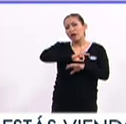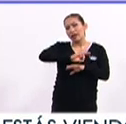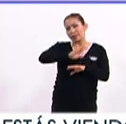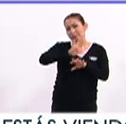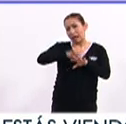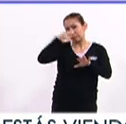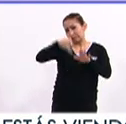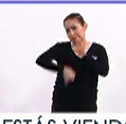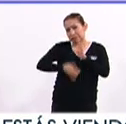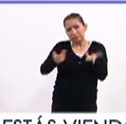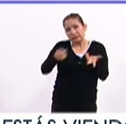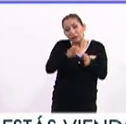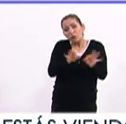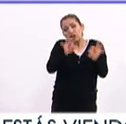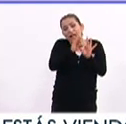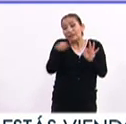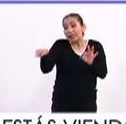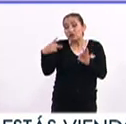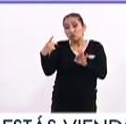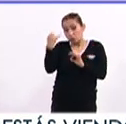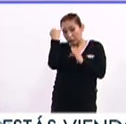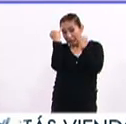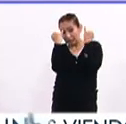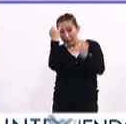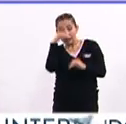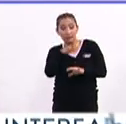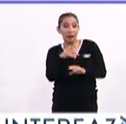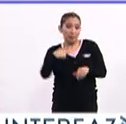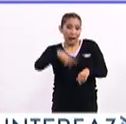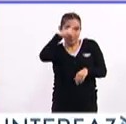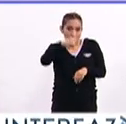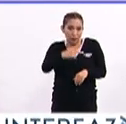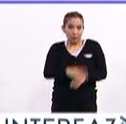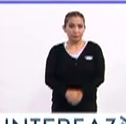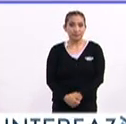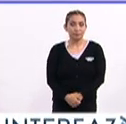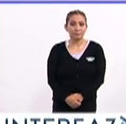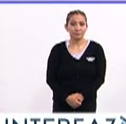más cuál es la relevancia que tiene su teoría para los mexicanos.